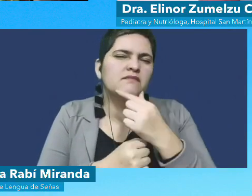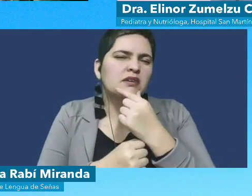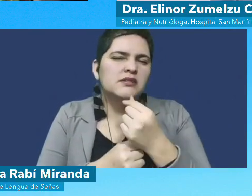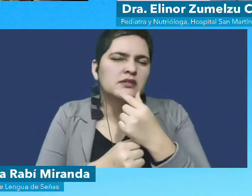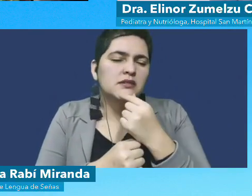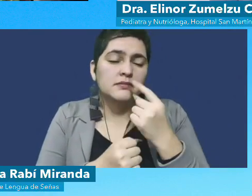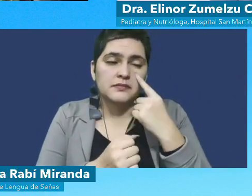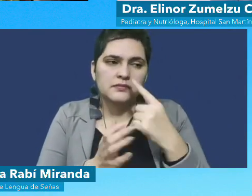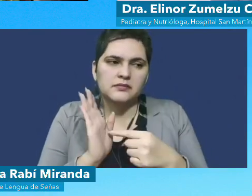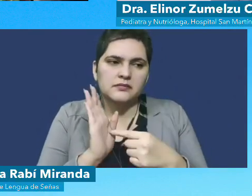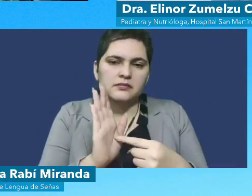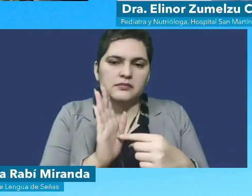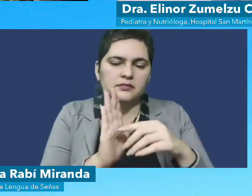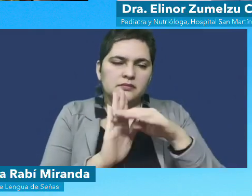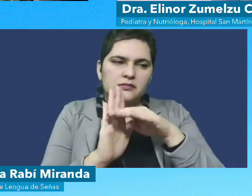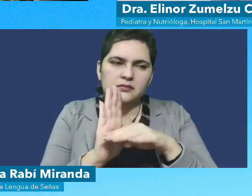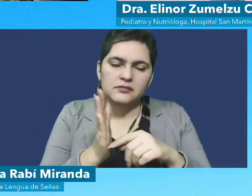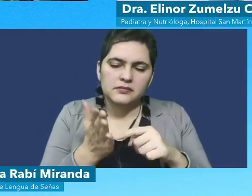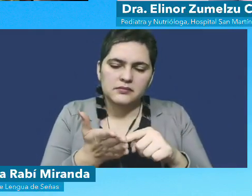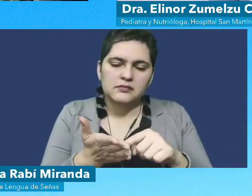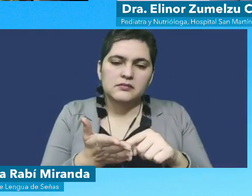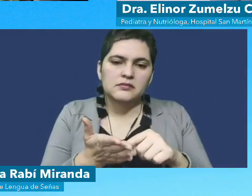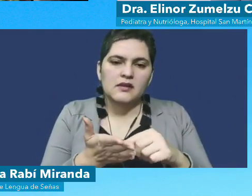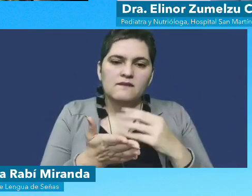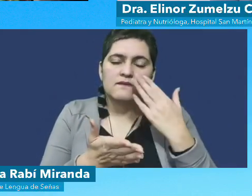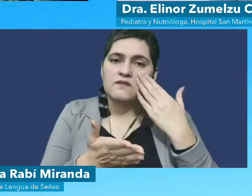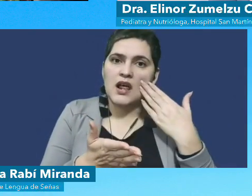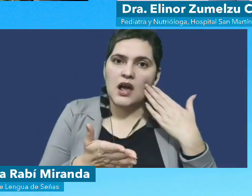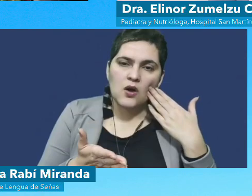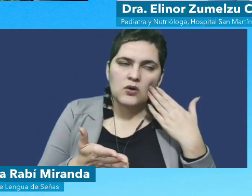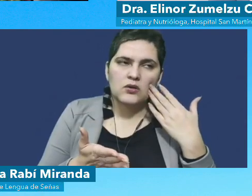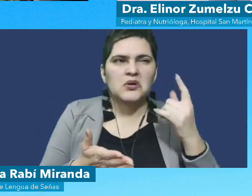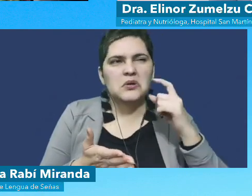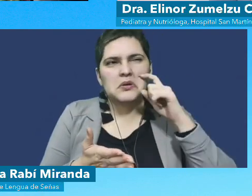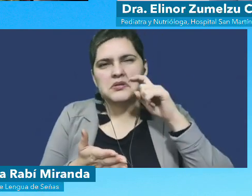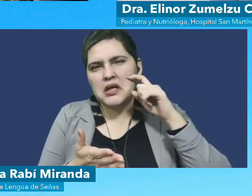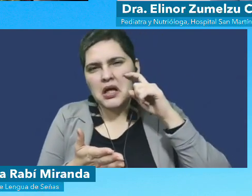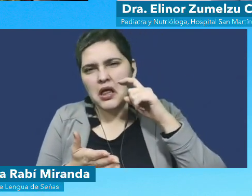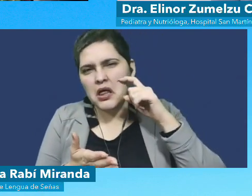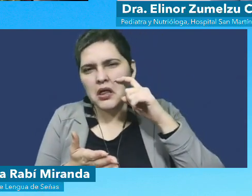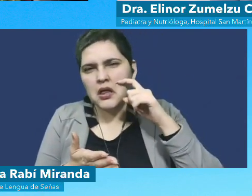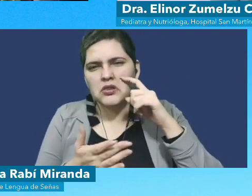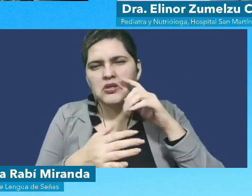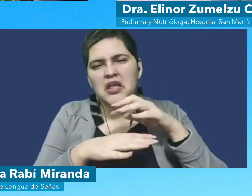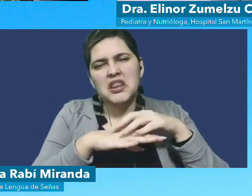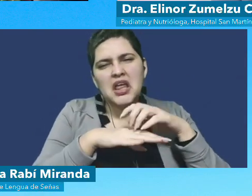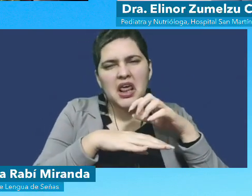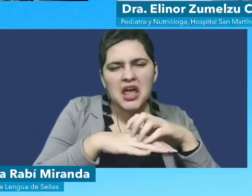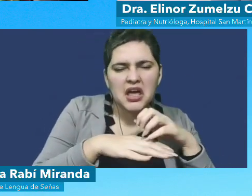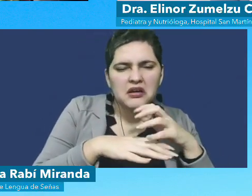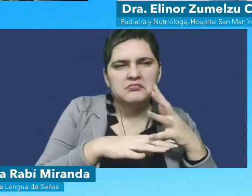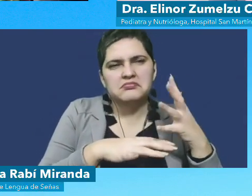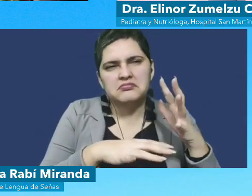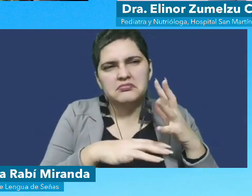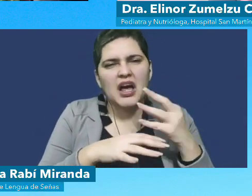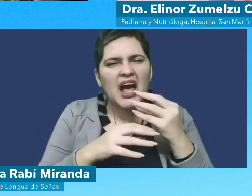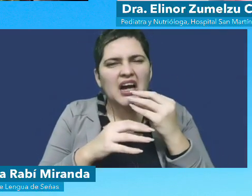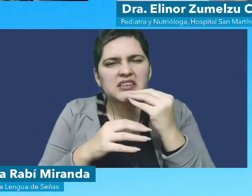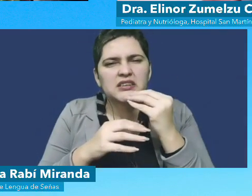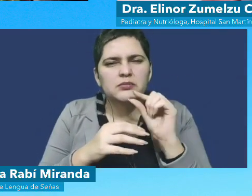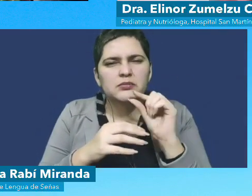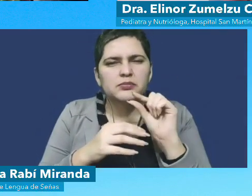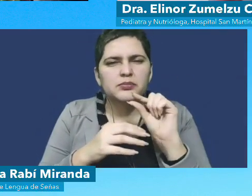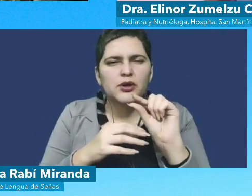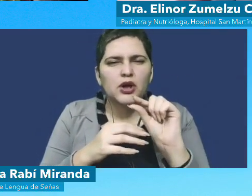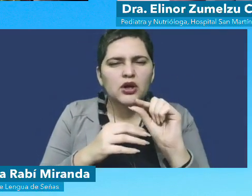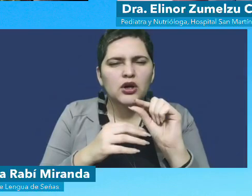cierto? Pálido, como medio rosado, medio naranjo, un poco crocante, pero no mucho, y el sabor